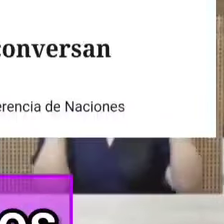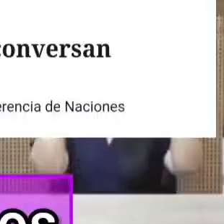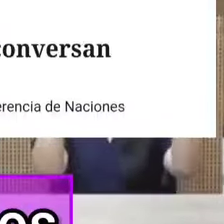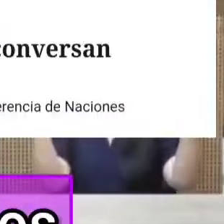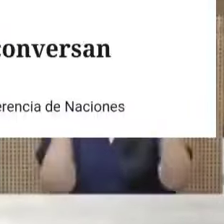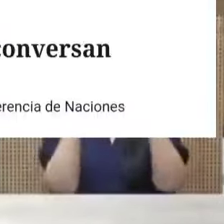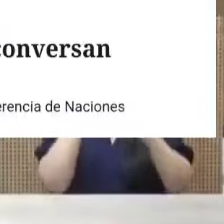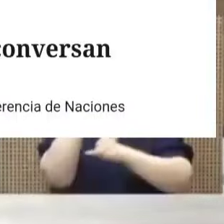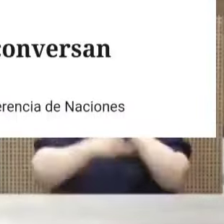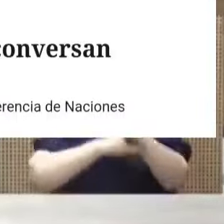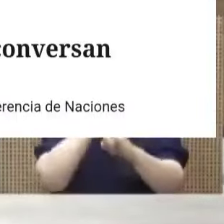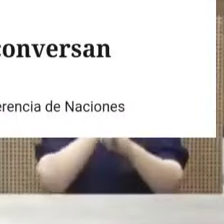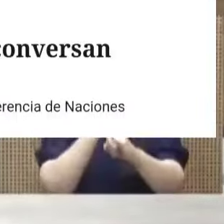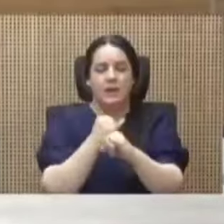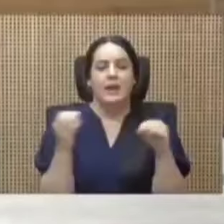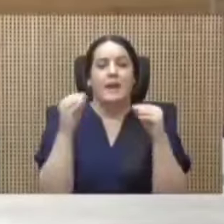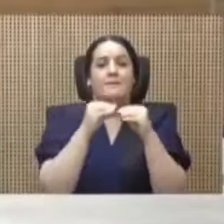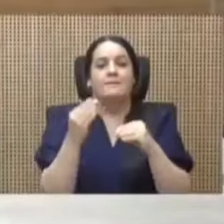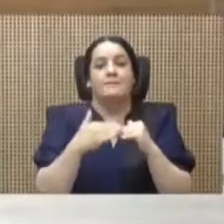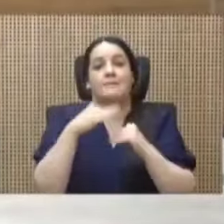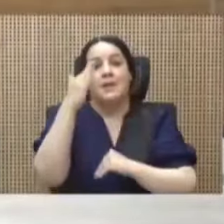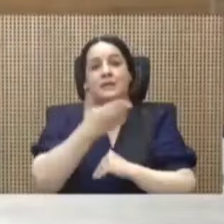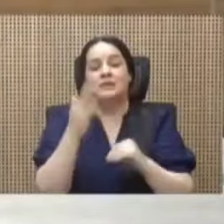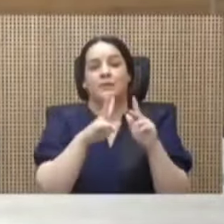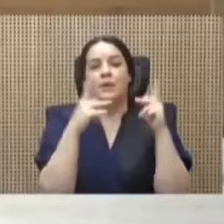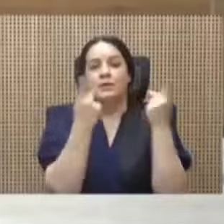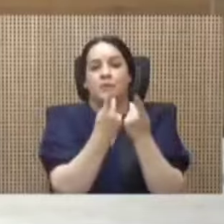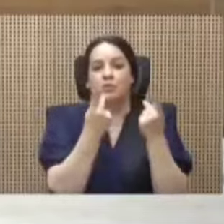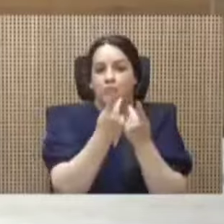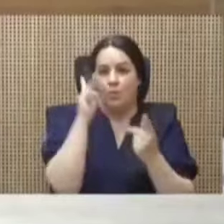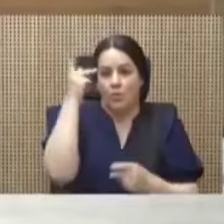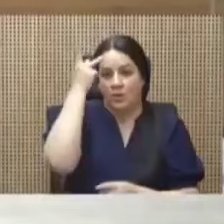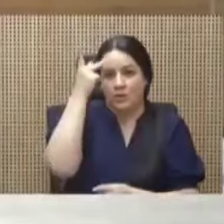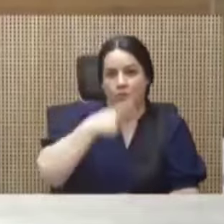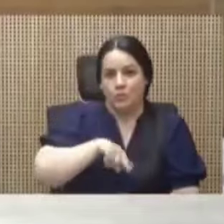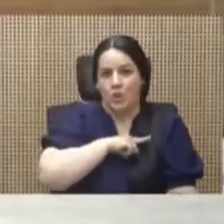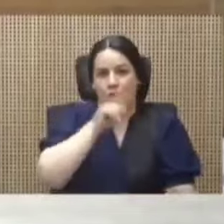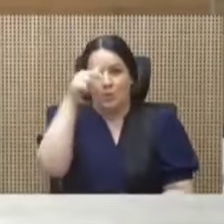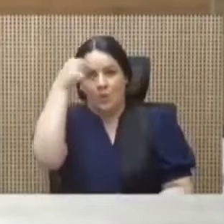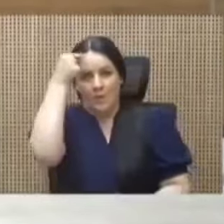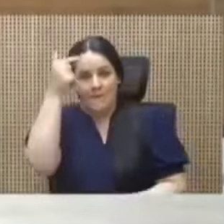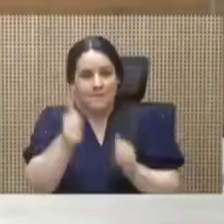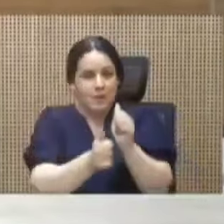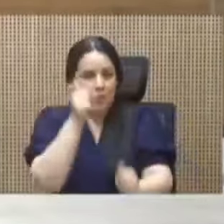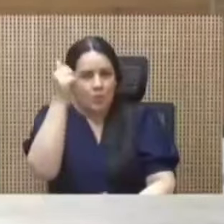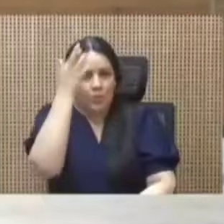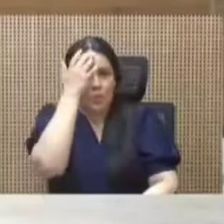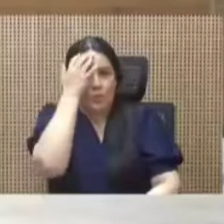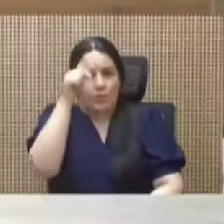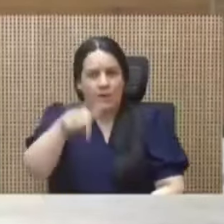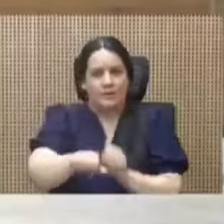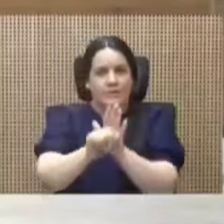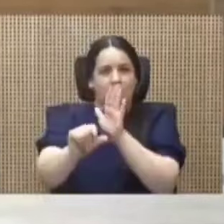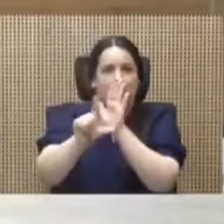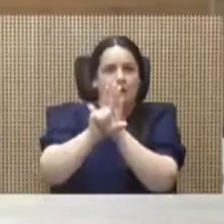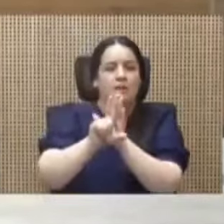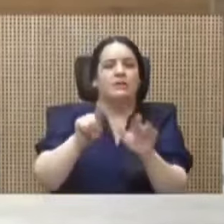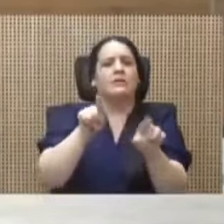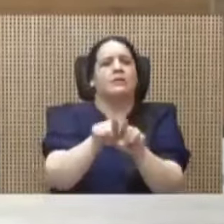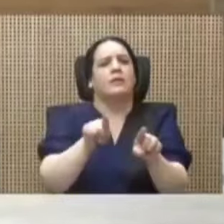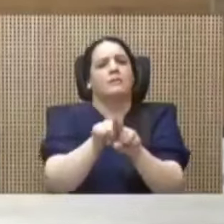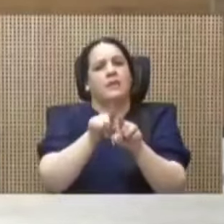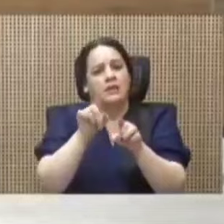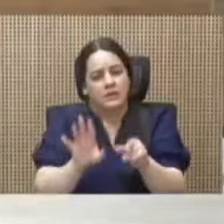partidos políticos que nos han gobernado Mi mayor preocupación es que esta asamblea legislativa también se